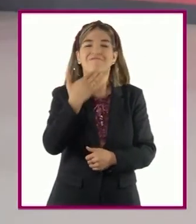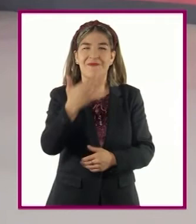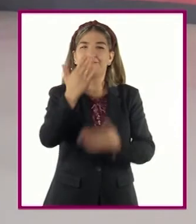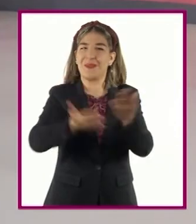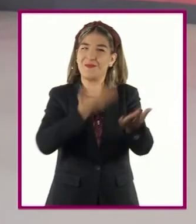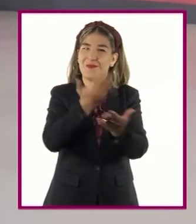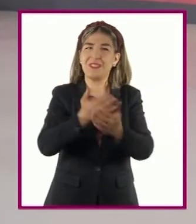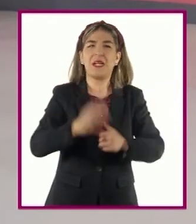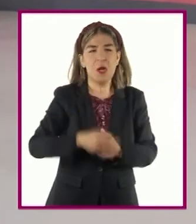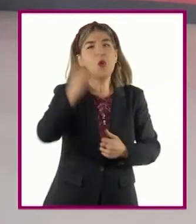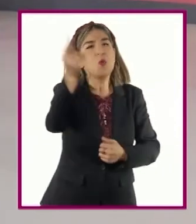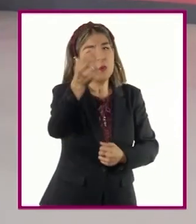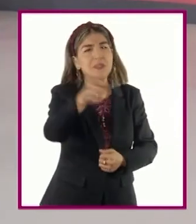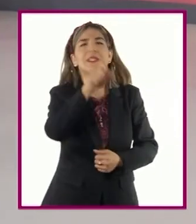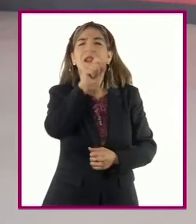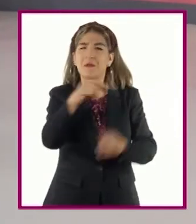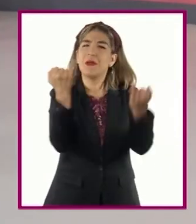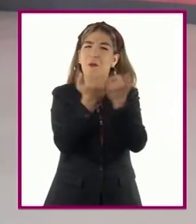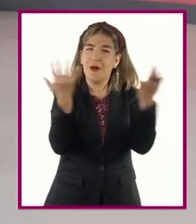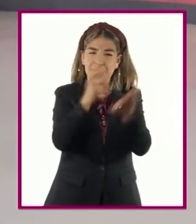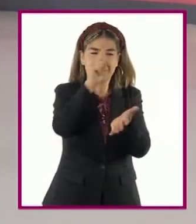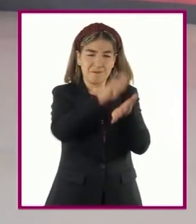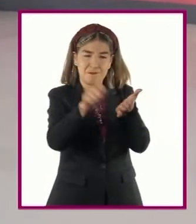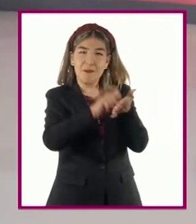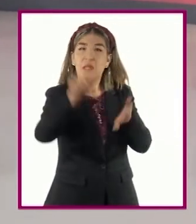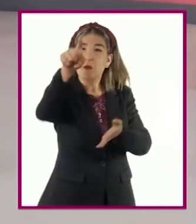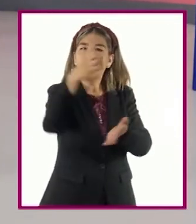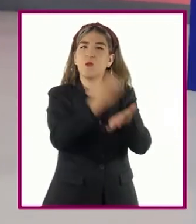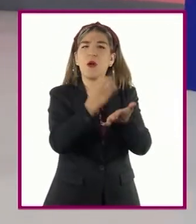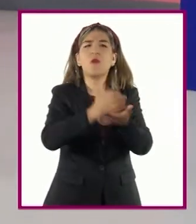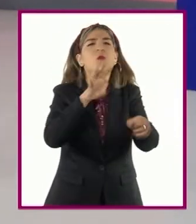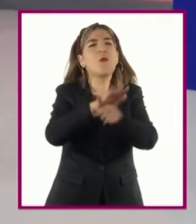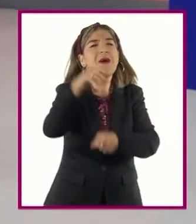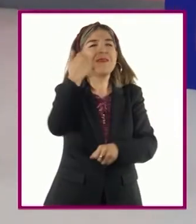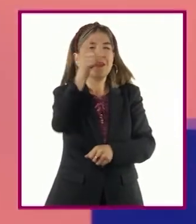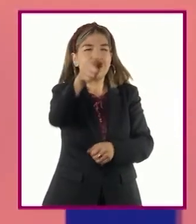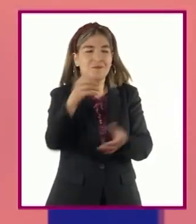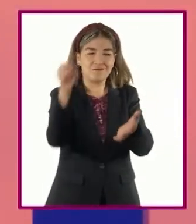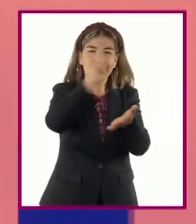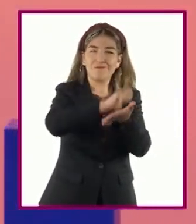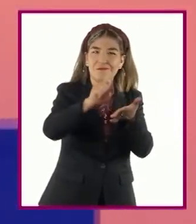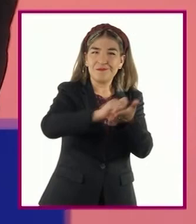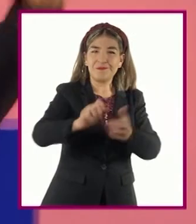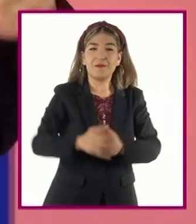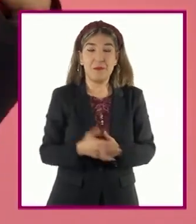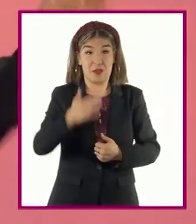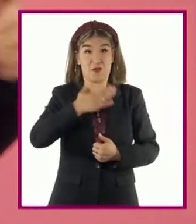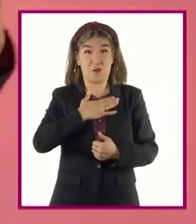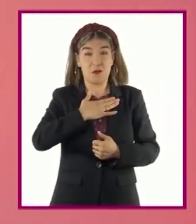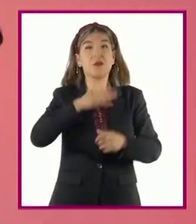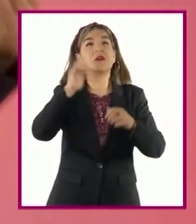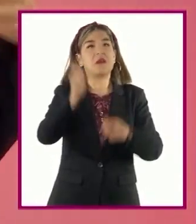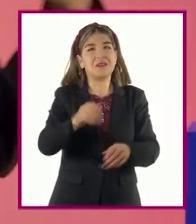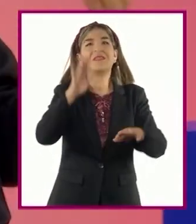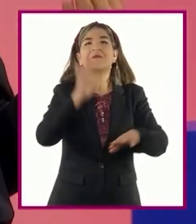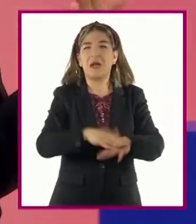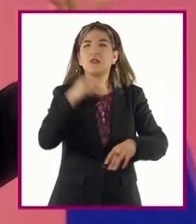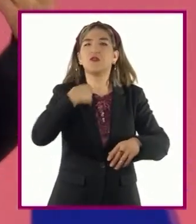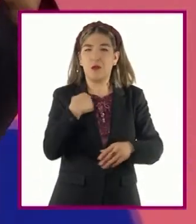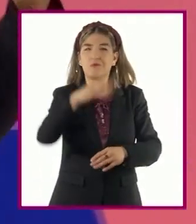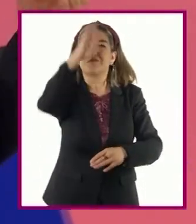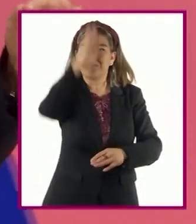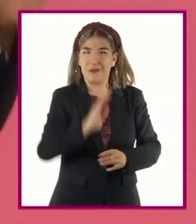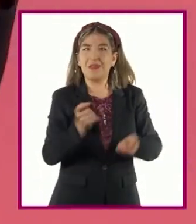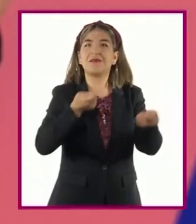Ustedes también escriban en su cuaderno algunas otras que consideren necesarias. Yo que he madurado alguna mesa